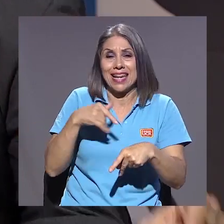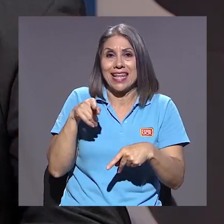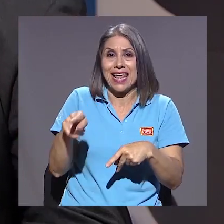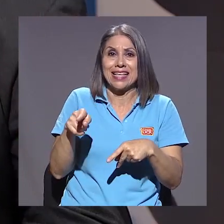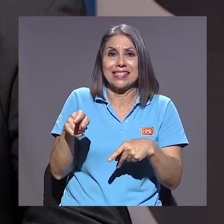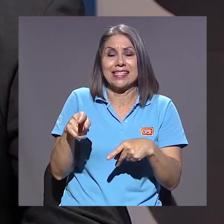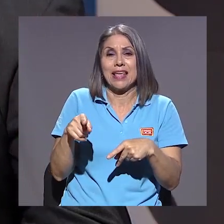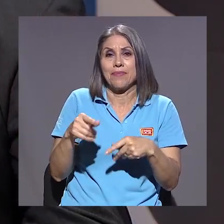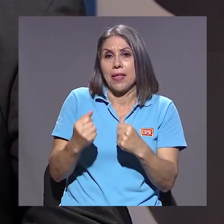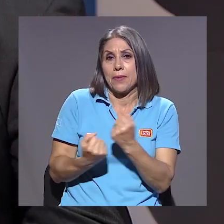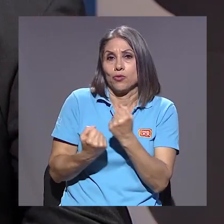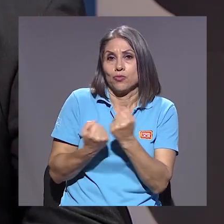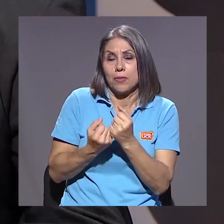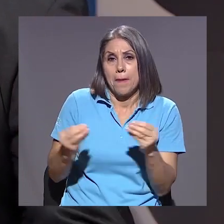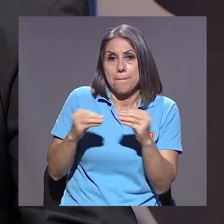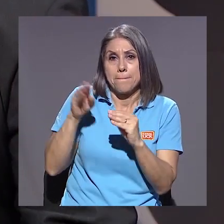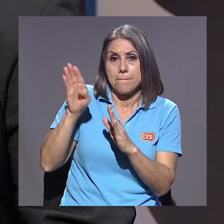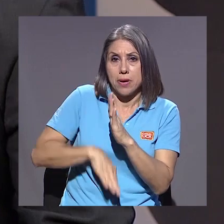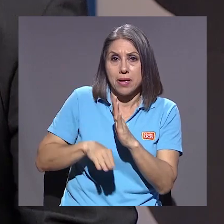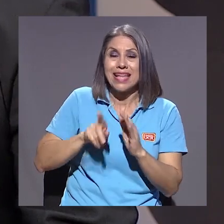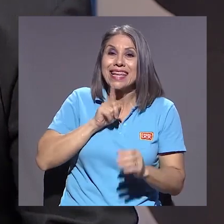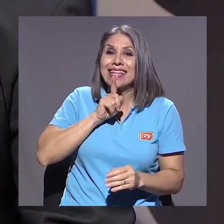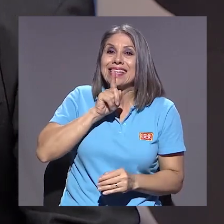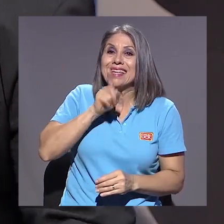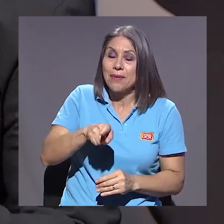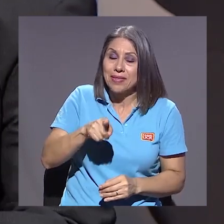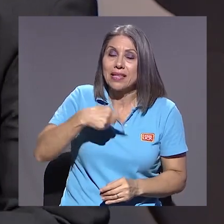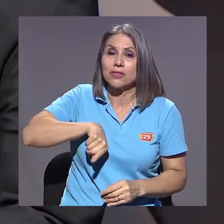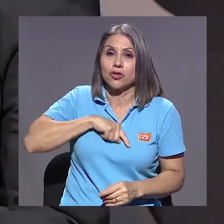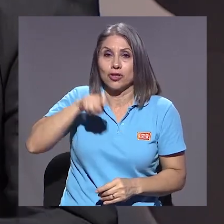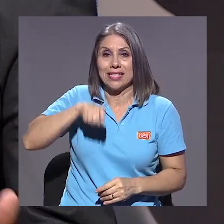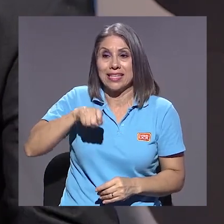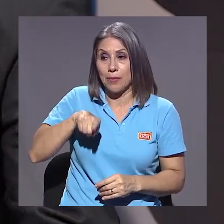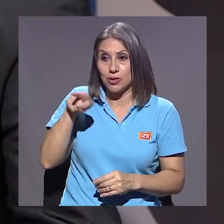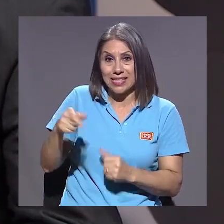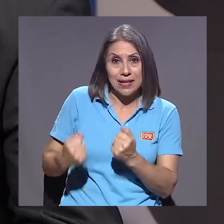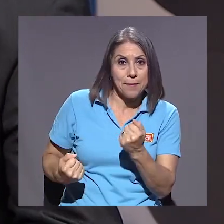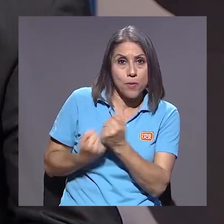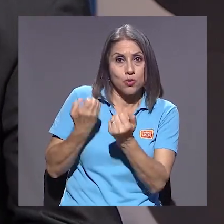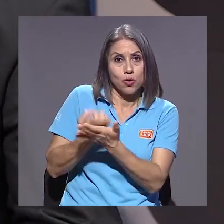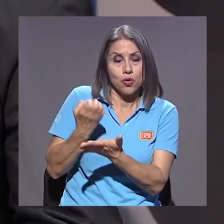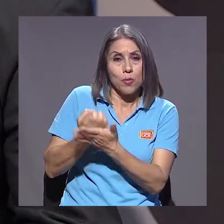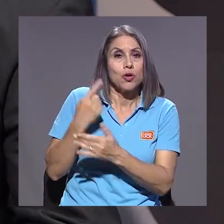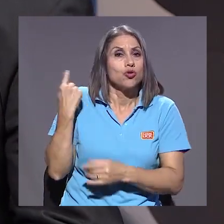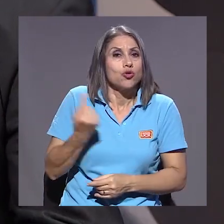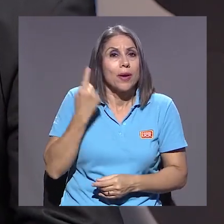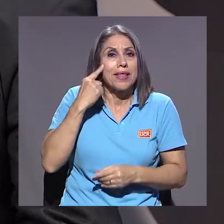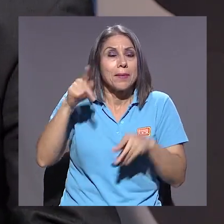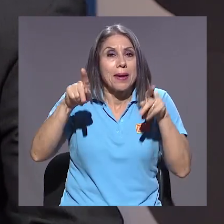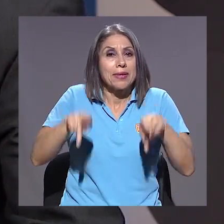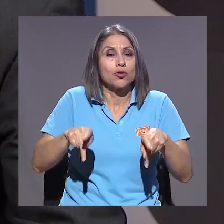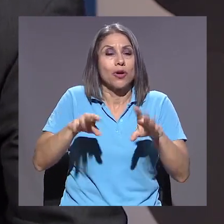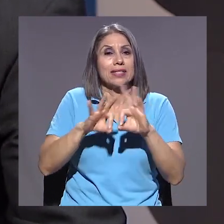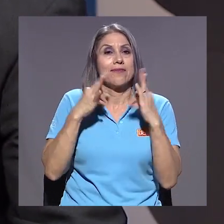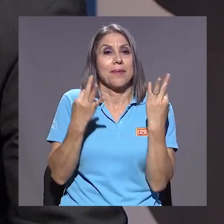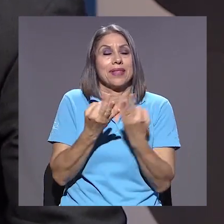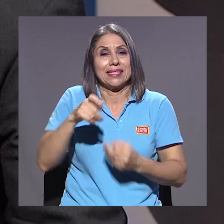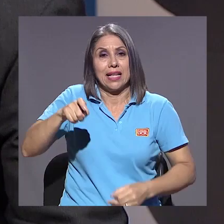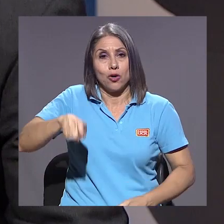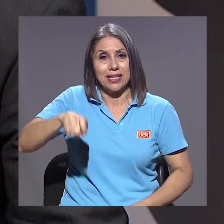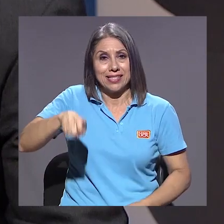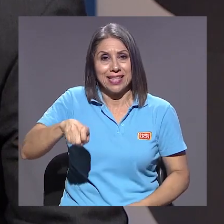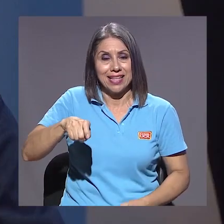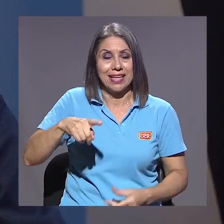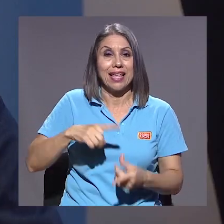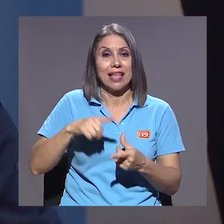que verdaderamente lo necesiten. Por otra parte, y entonces eso nos va a dar los recursos mayores para poder distribuir